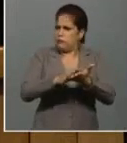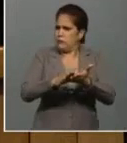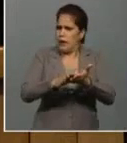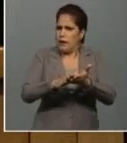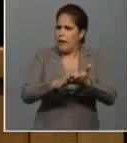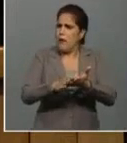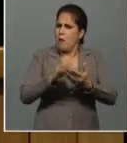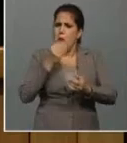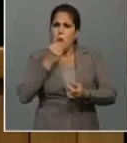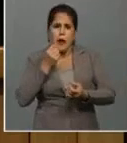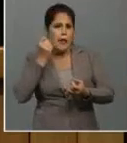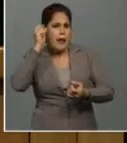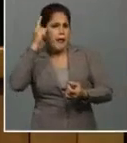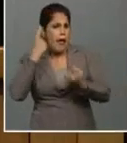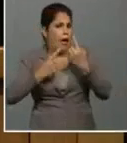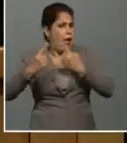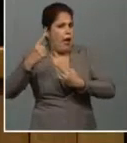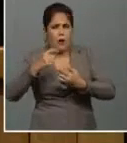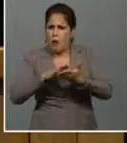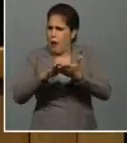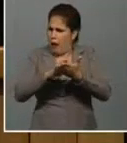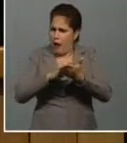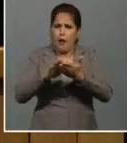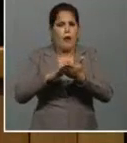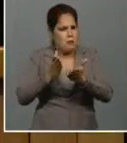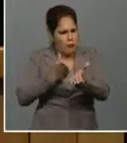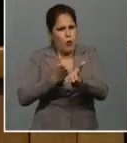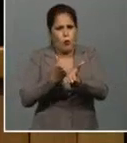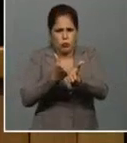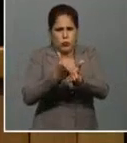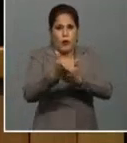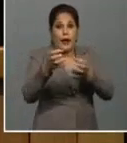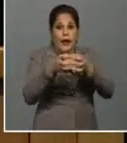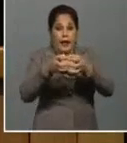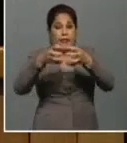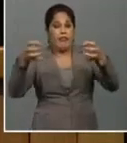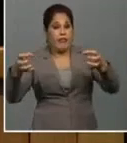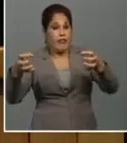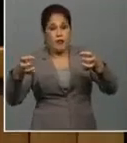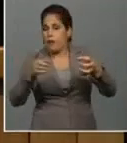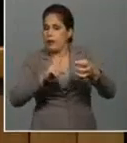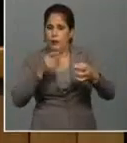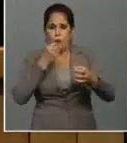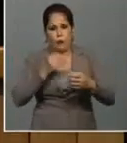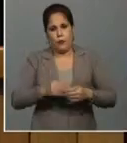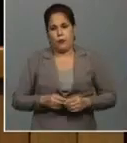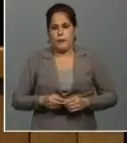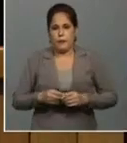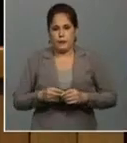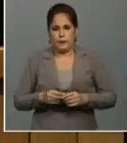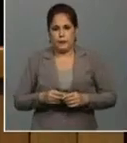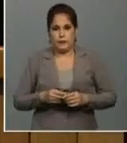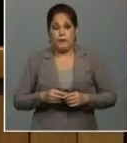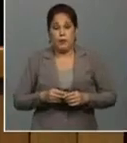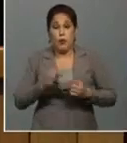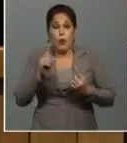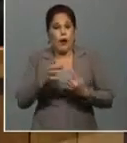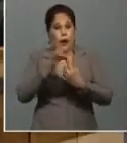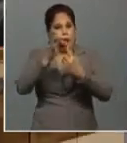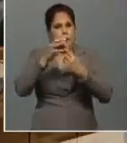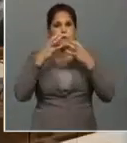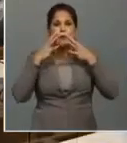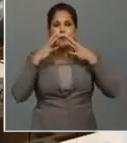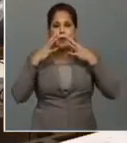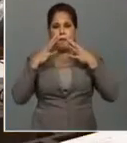espacios a prejuicios dogmas o encasillamientos que dividen injustamente a las personas un elemento